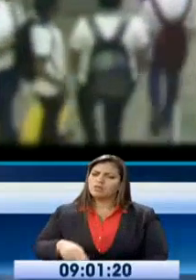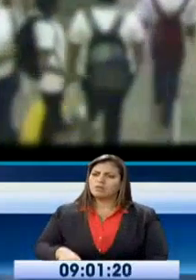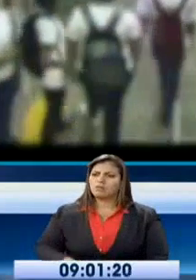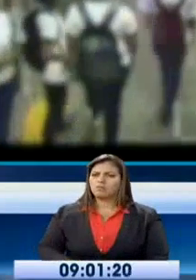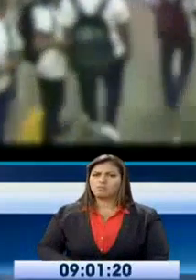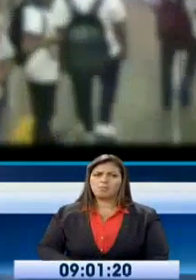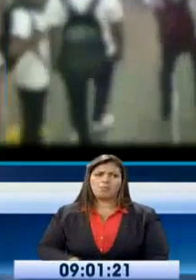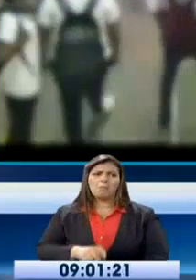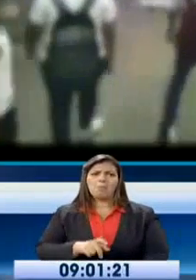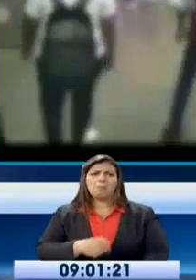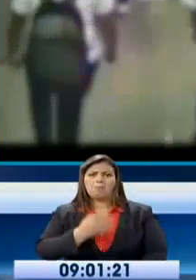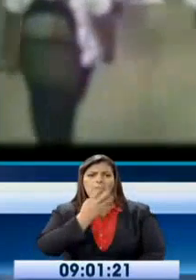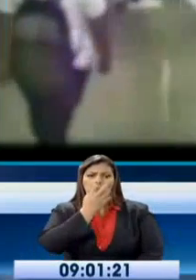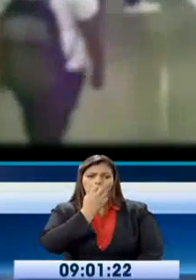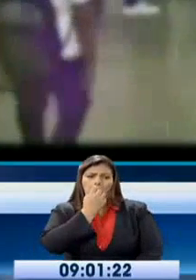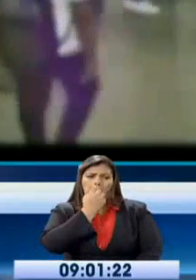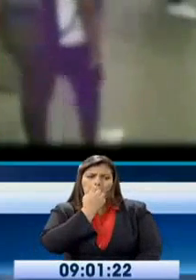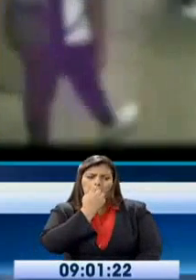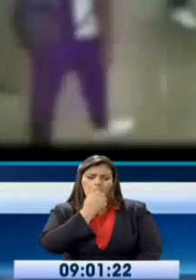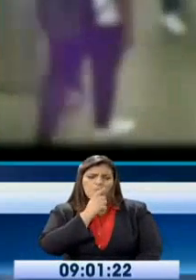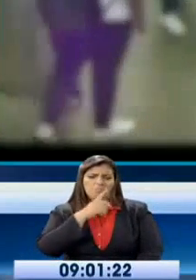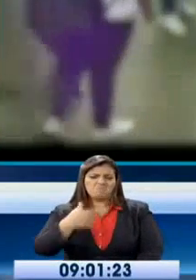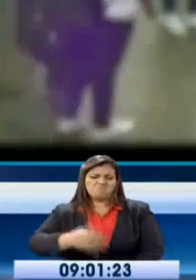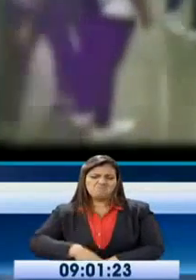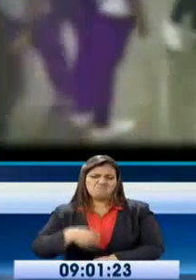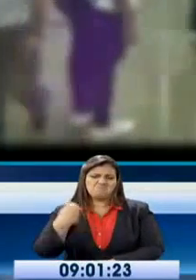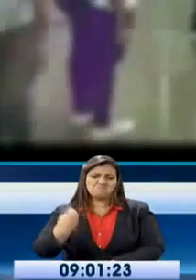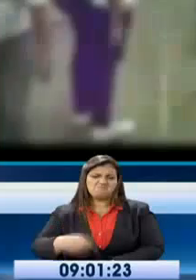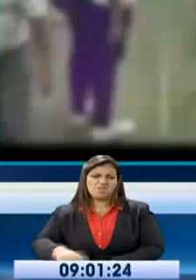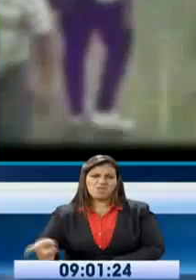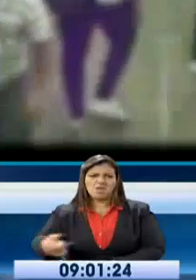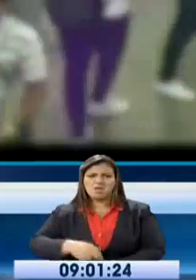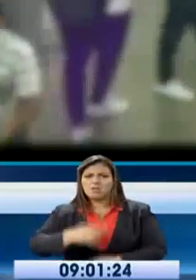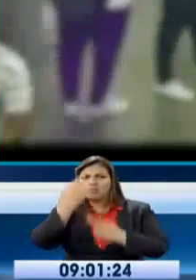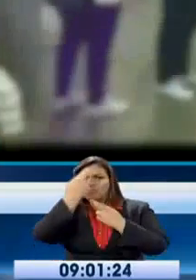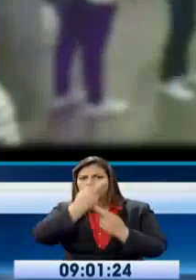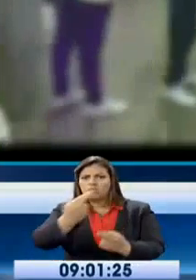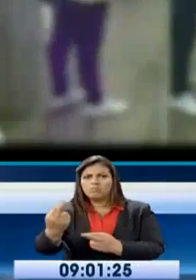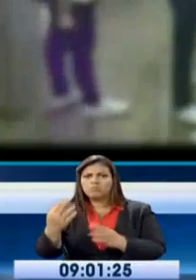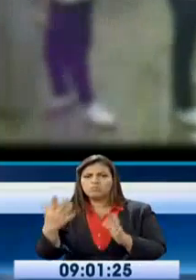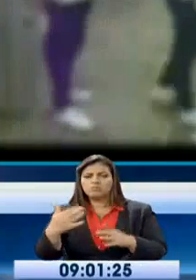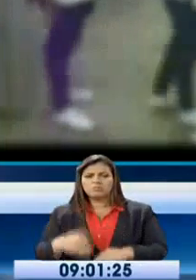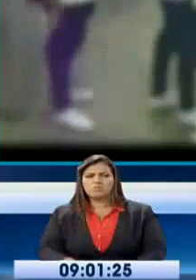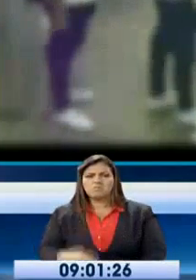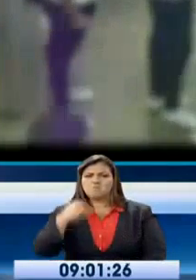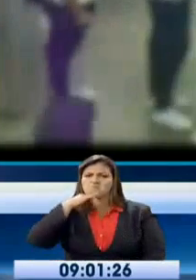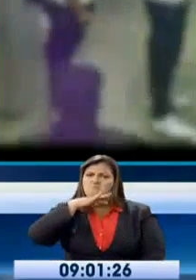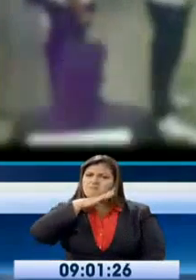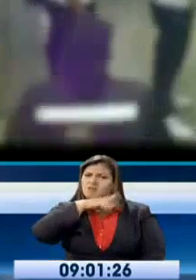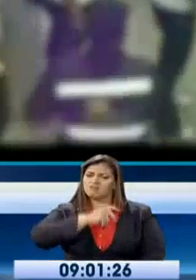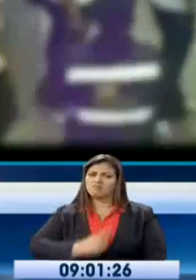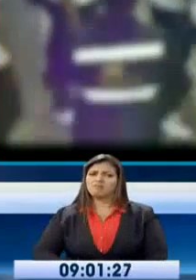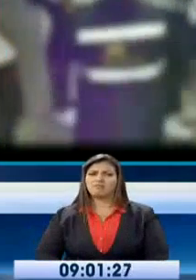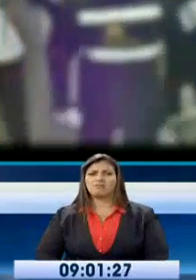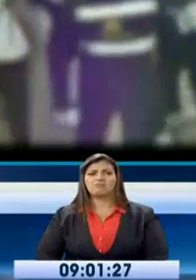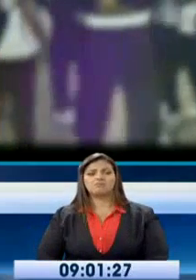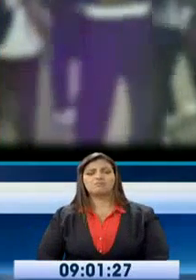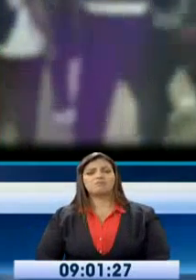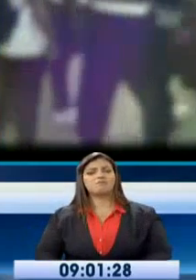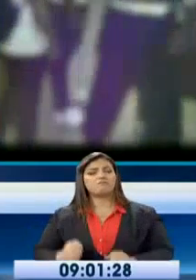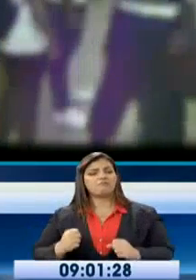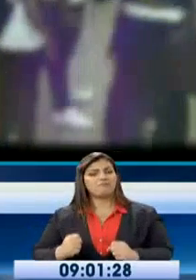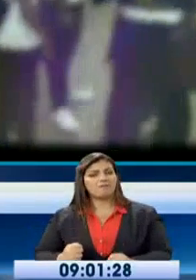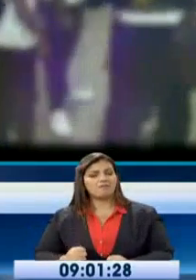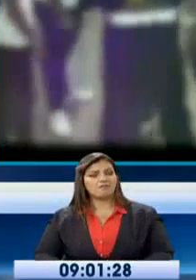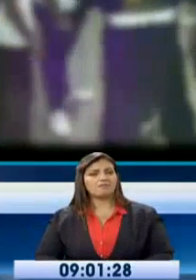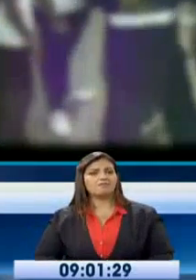No, son demasiado malcriados. Sí, demasiado, pero debería haber un control para estos adolescentes. Okay. Muchísimas